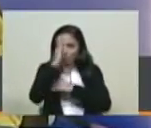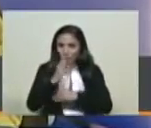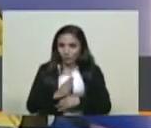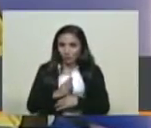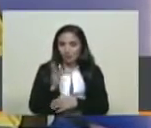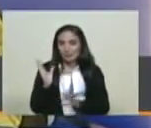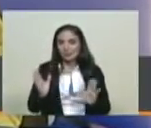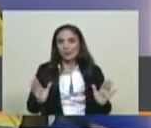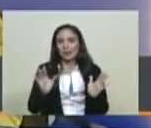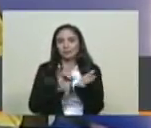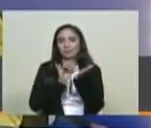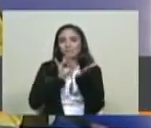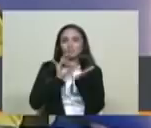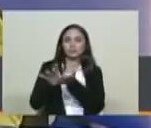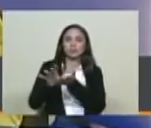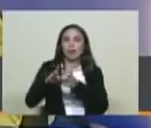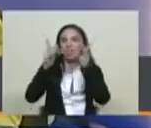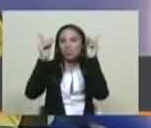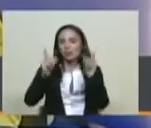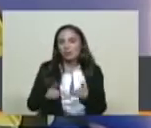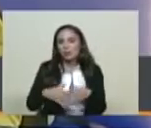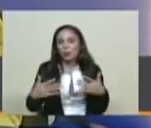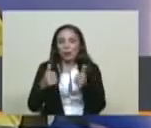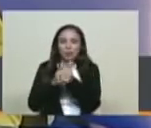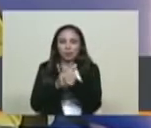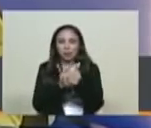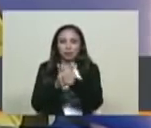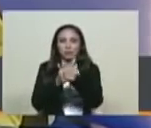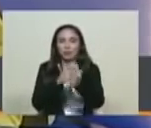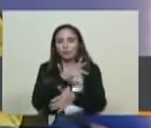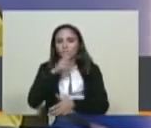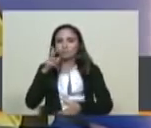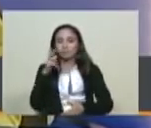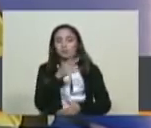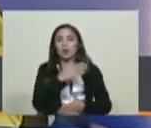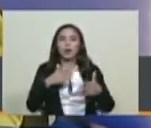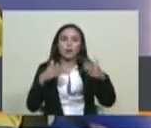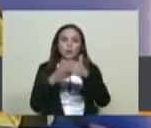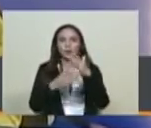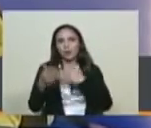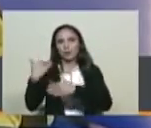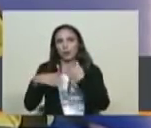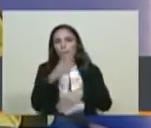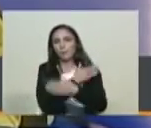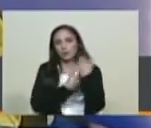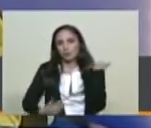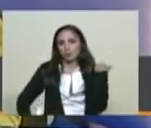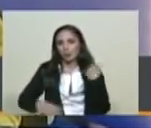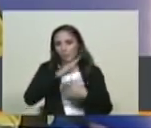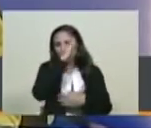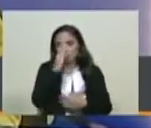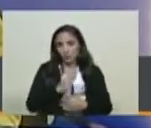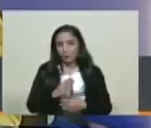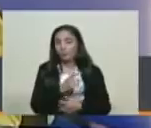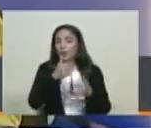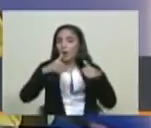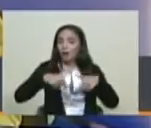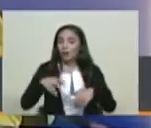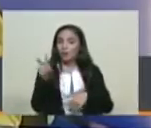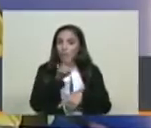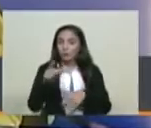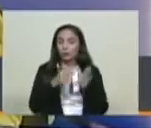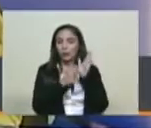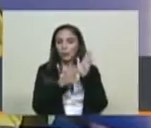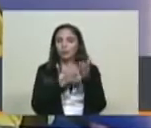neofascistas, han desatado una criminal persecución contra Lula da Silva. Desde Venezuela expresamos nuestra